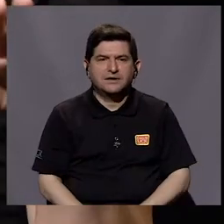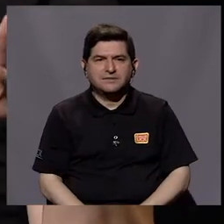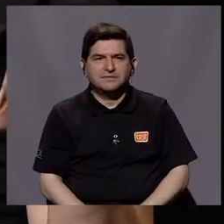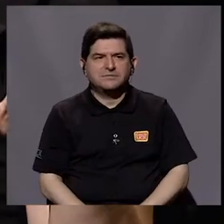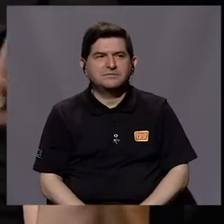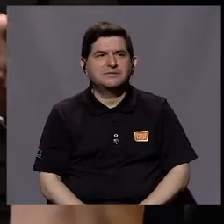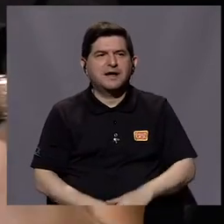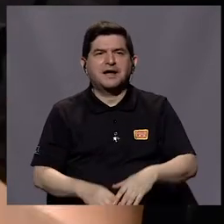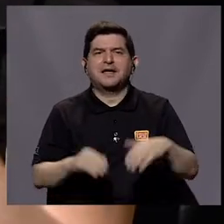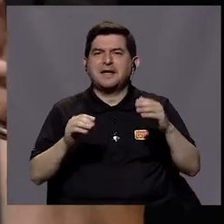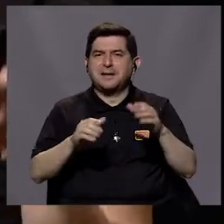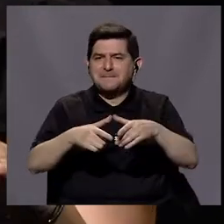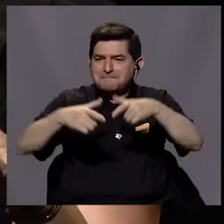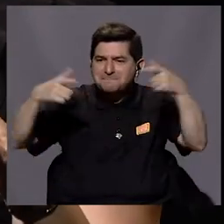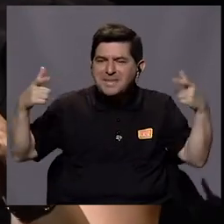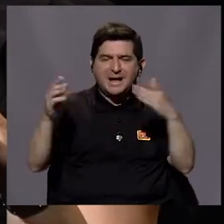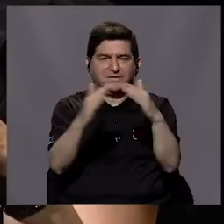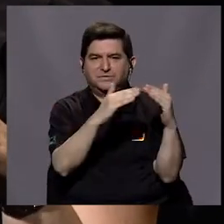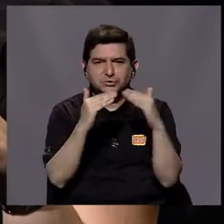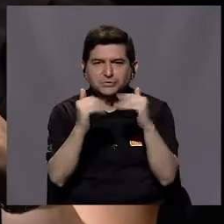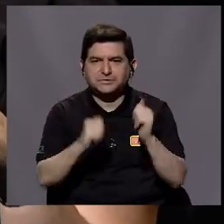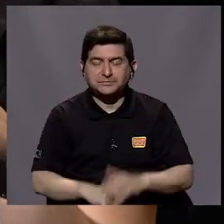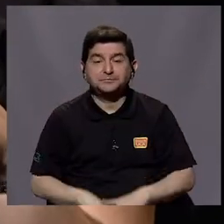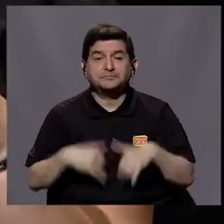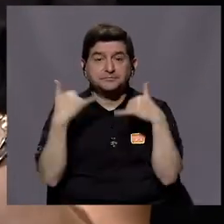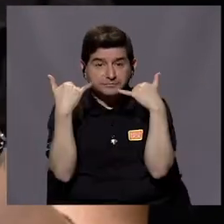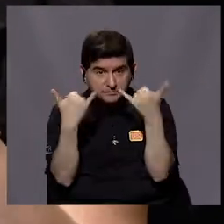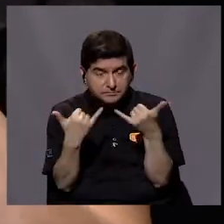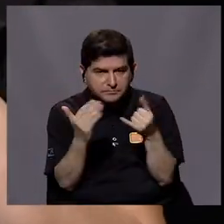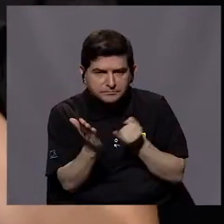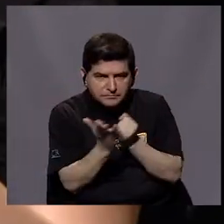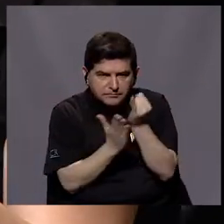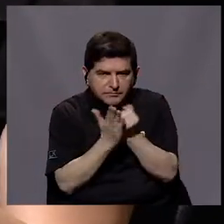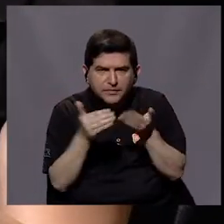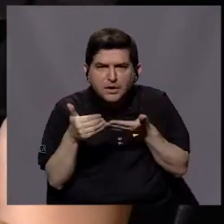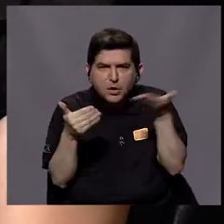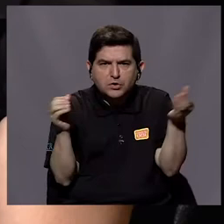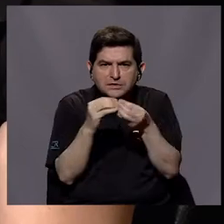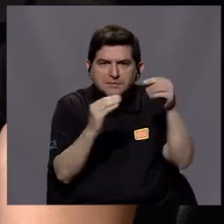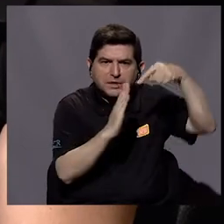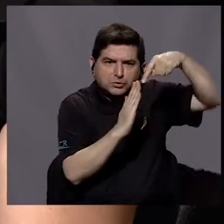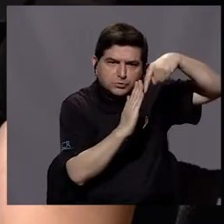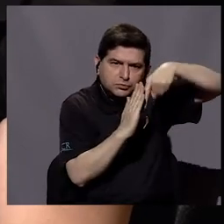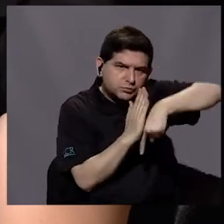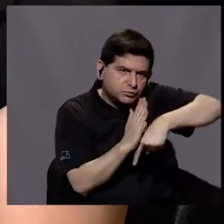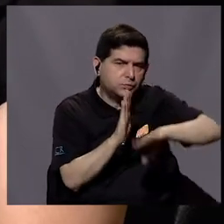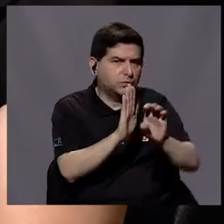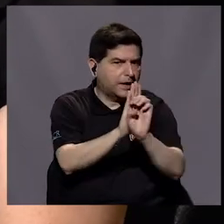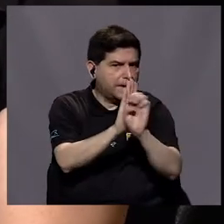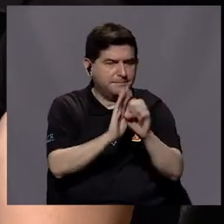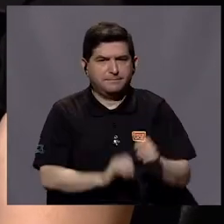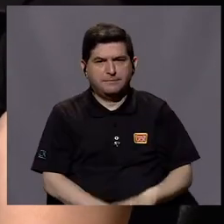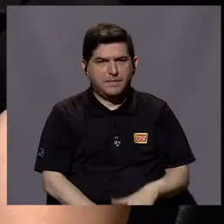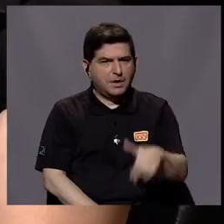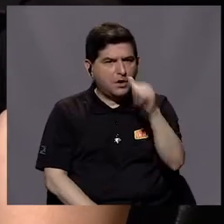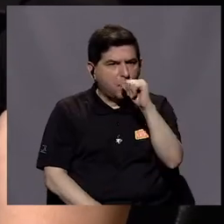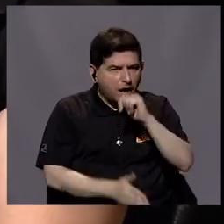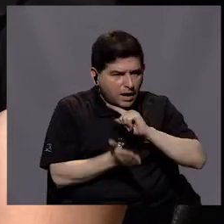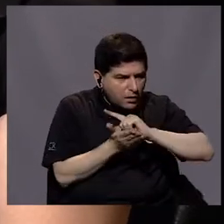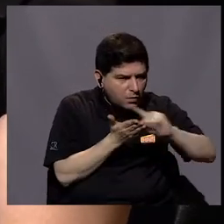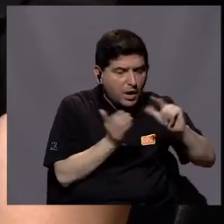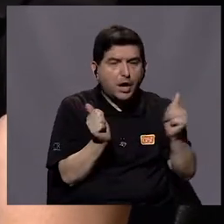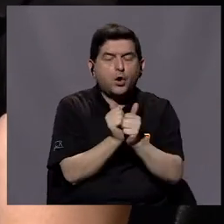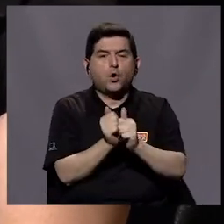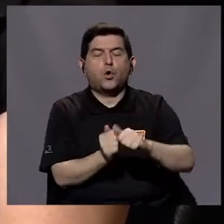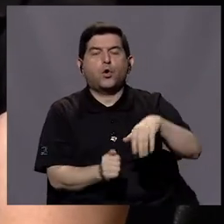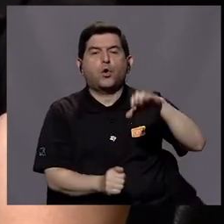en la gran mayoría de nuestra población. Entonces, ahora podemos indagar sobre aspectos más de fondo. Por ejemplo, el agua se